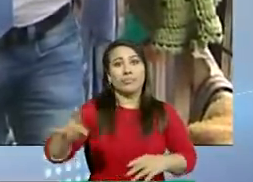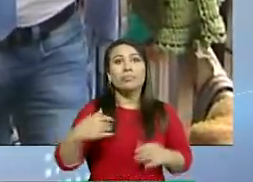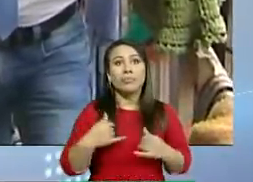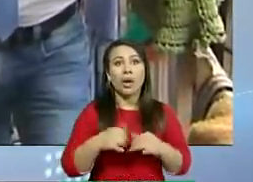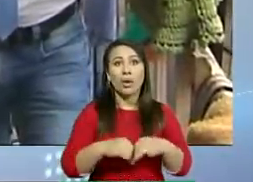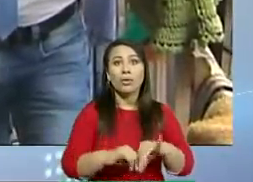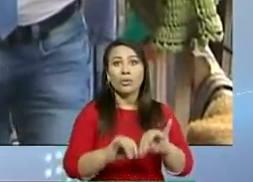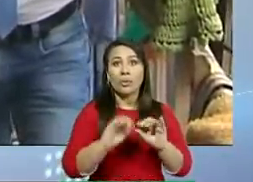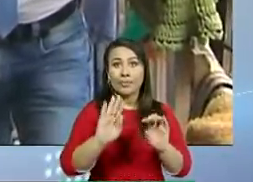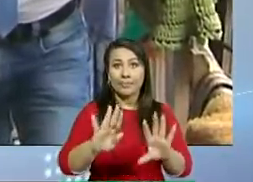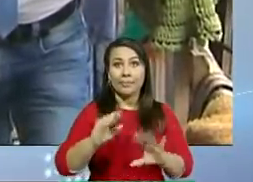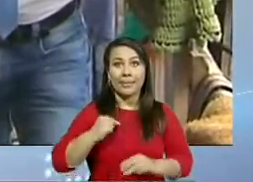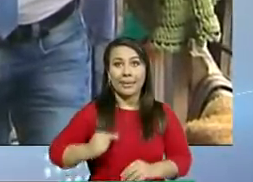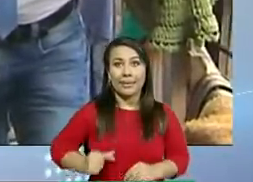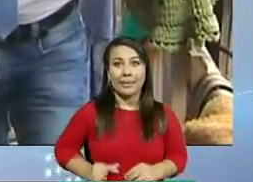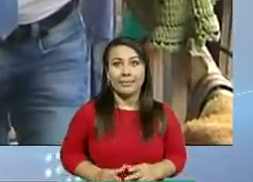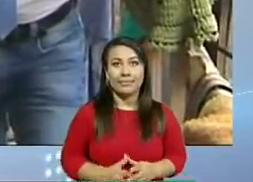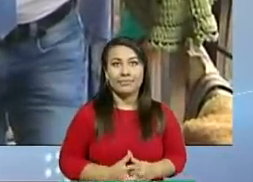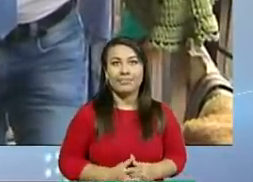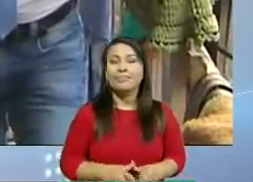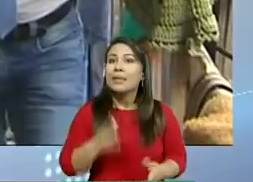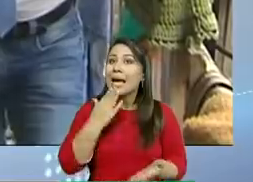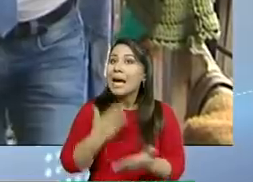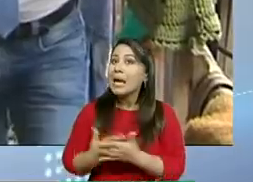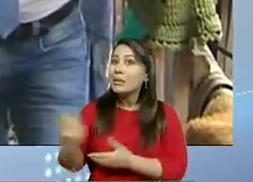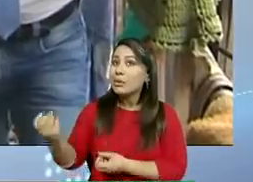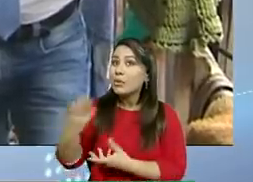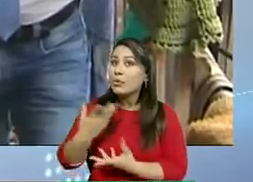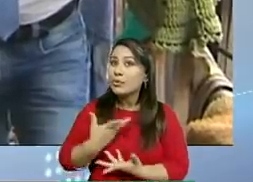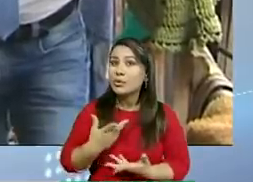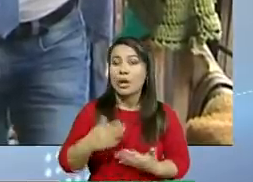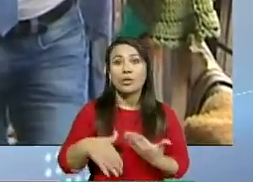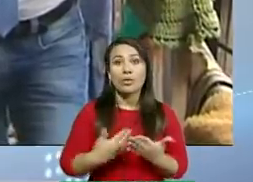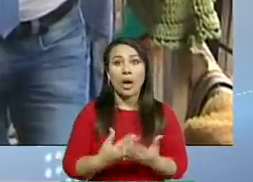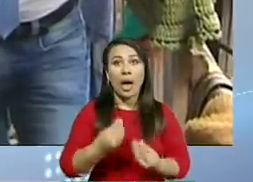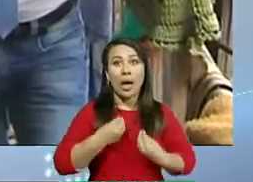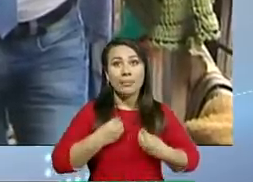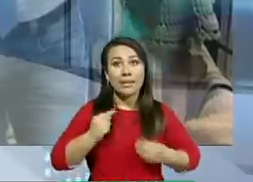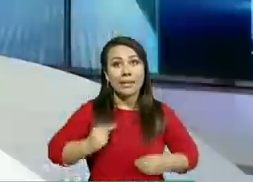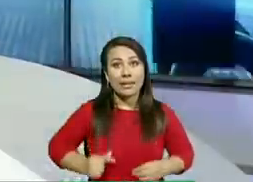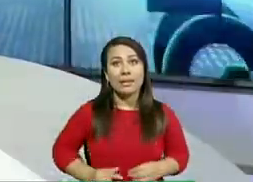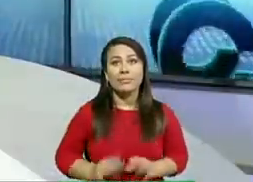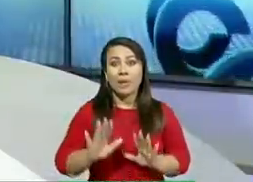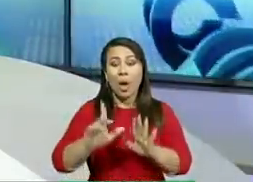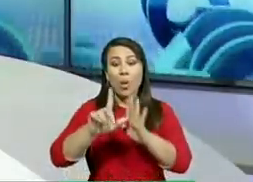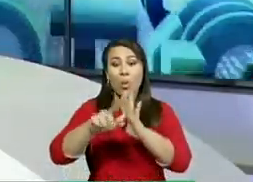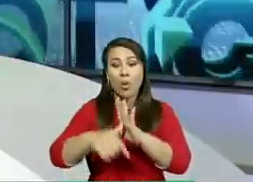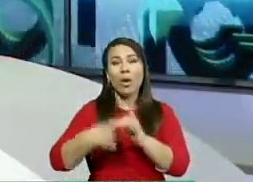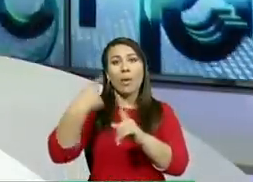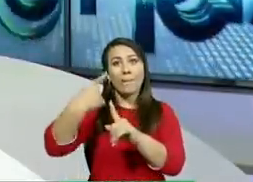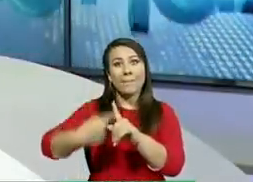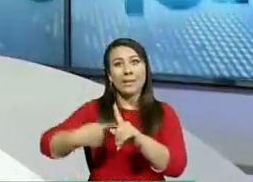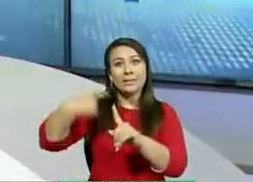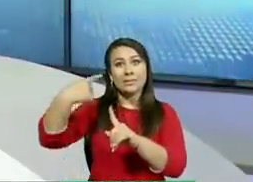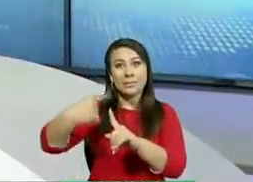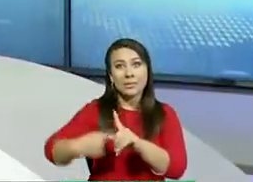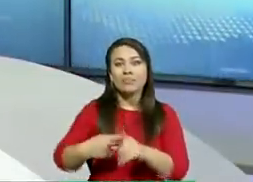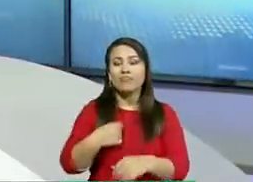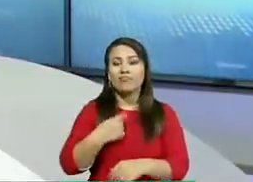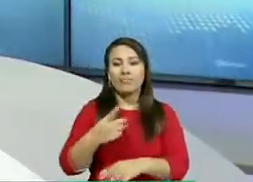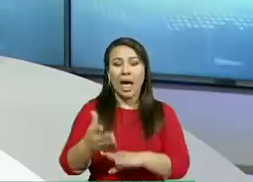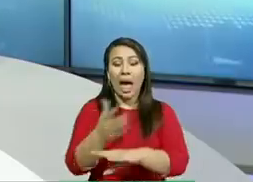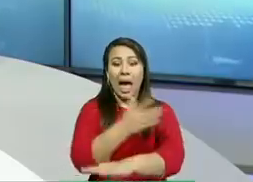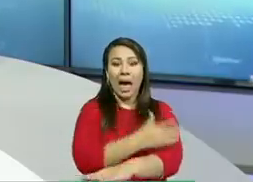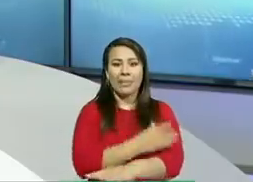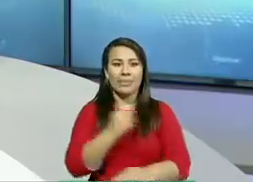toda la información de qué es lo que podría pasar si el familiar retiraba a su paciente de nuestra casa de salud, ¿no? Y